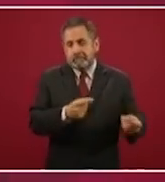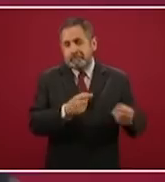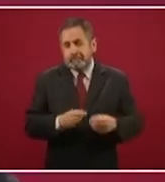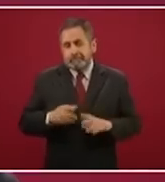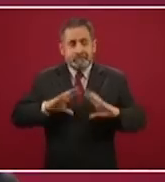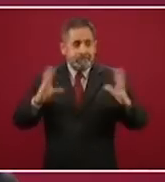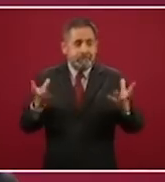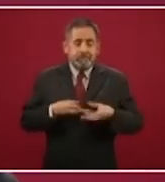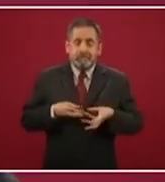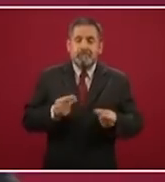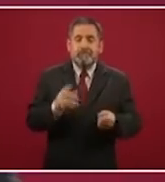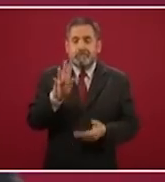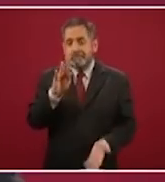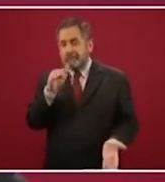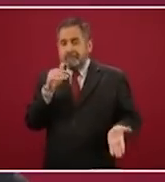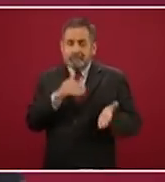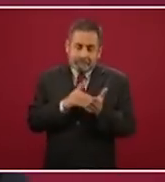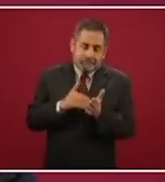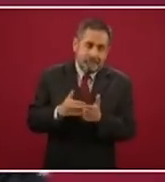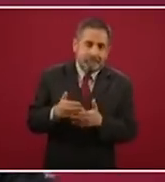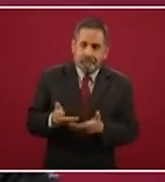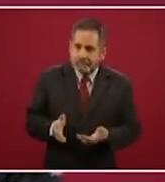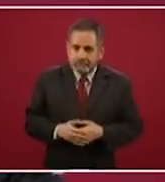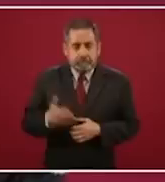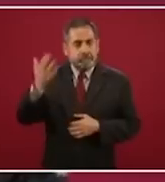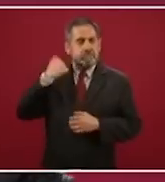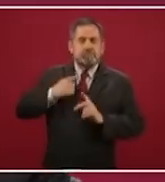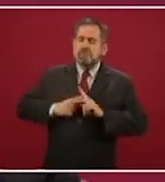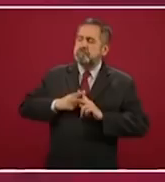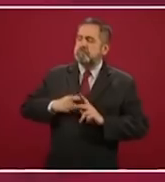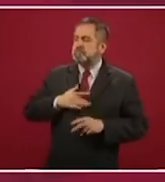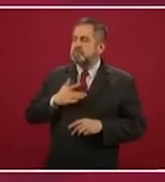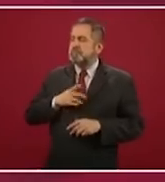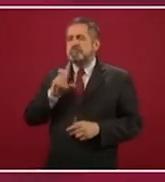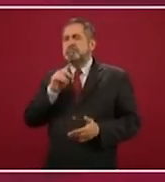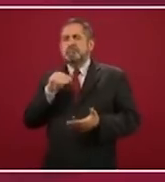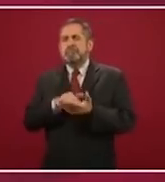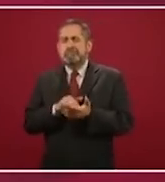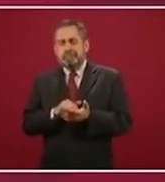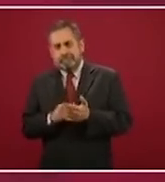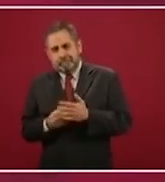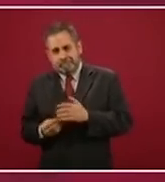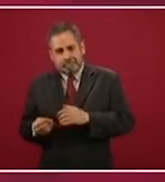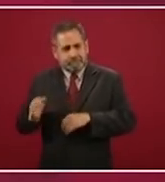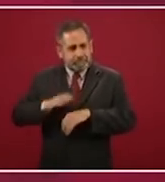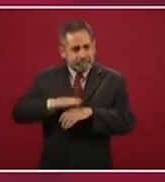costar 90,000, lo que estimaron en 30,000.